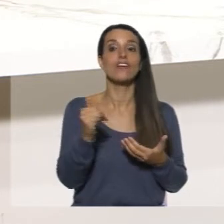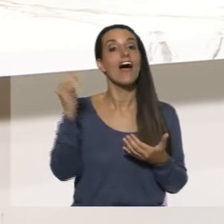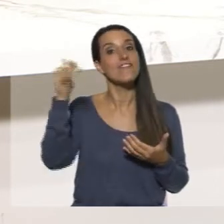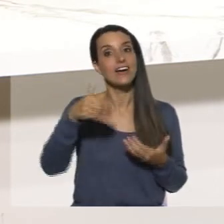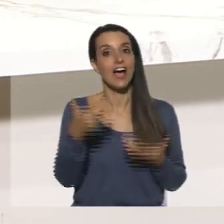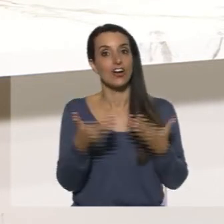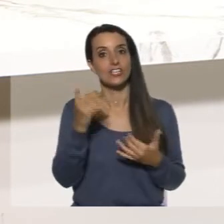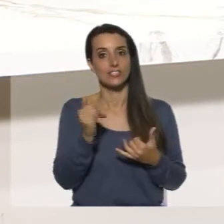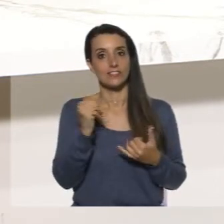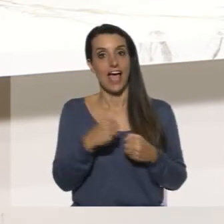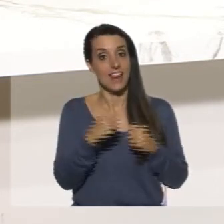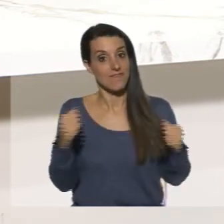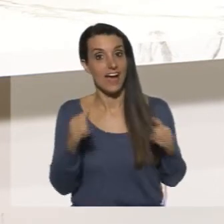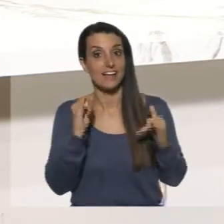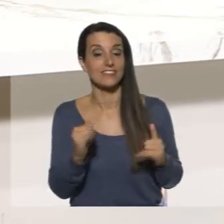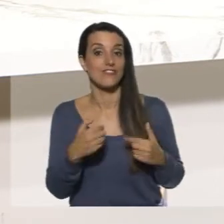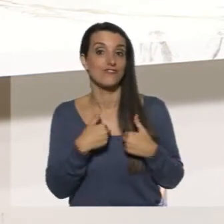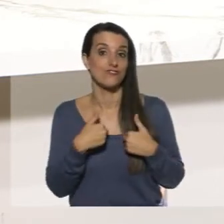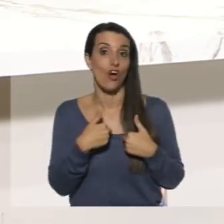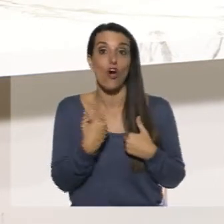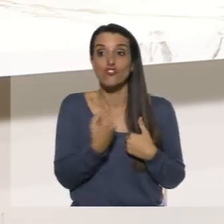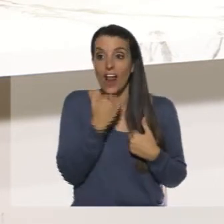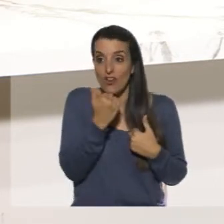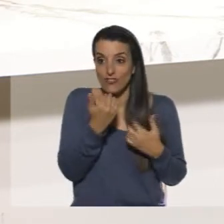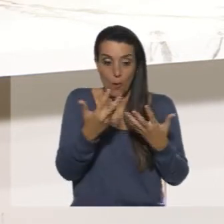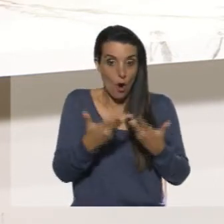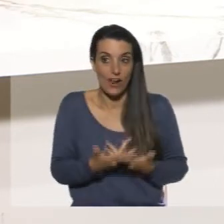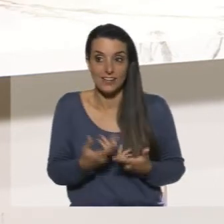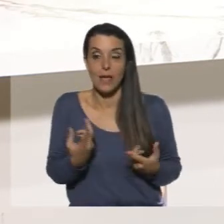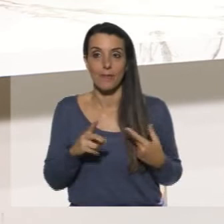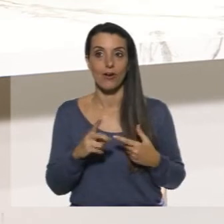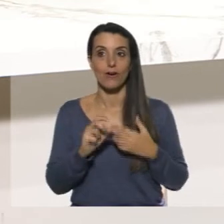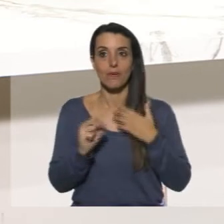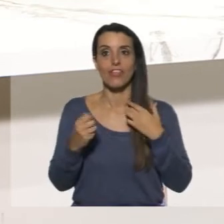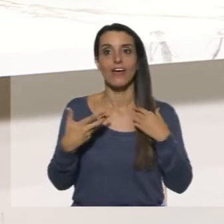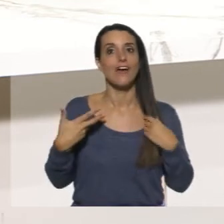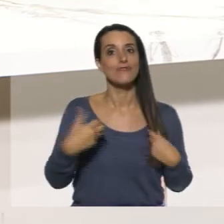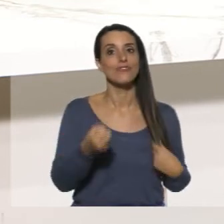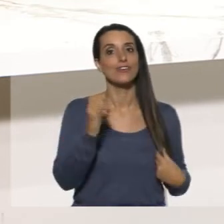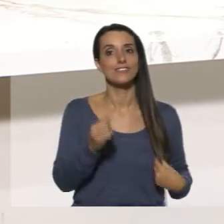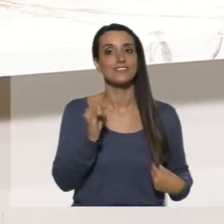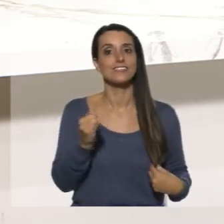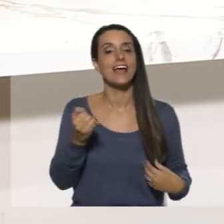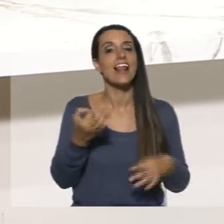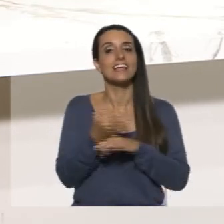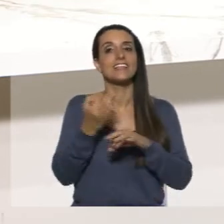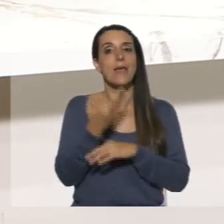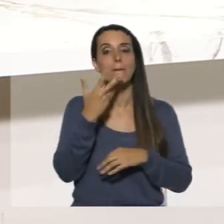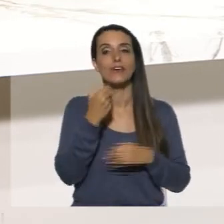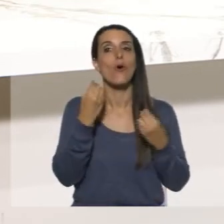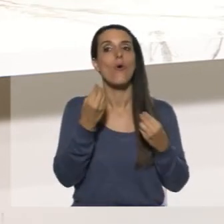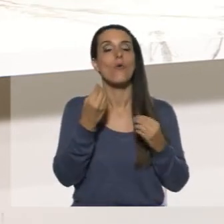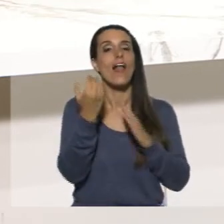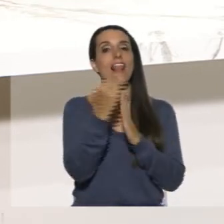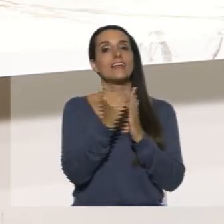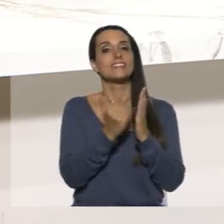bien. Un día, claro, ¿te animás? Pero él, porque yo sola no sé cómo la. No, tranqui, a mí está. No importa. Emi está, nos va. Nos va. Dale, ¿cuál sería la